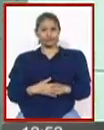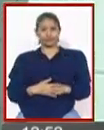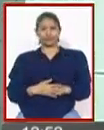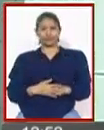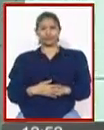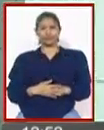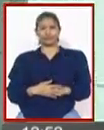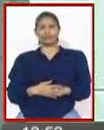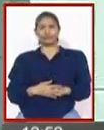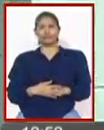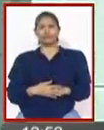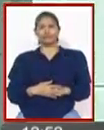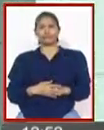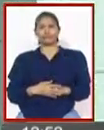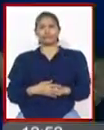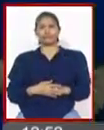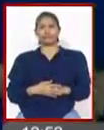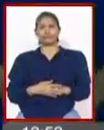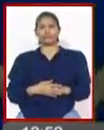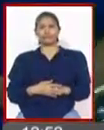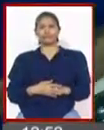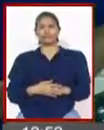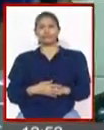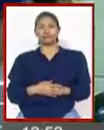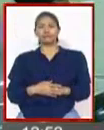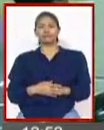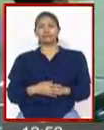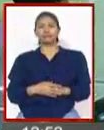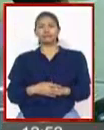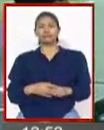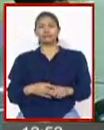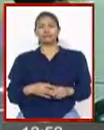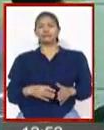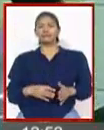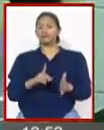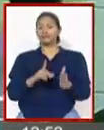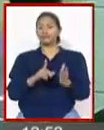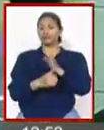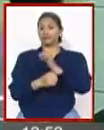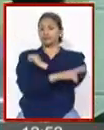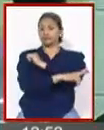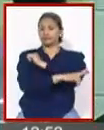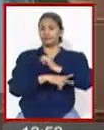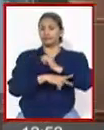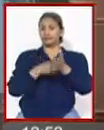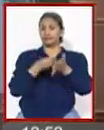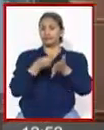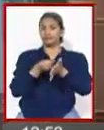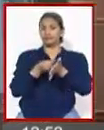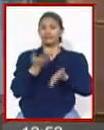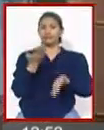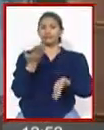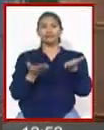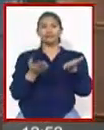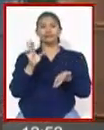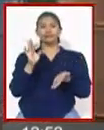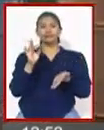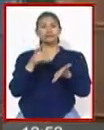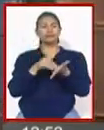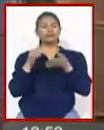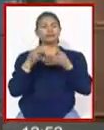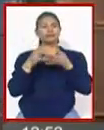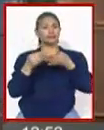pectoral izquierdo, más concretamente a la altura del corazón. Le sustrajeron una cantidad de dinero, aproximadamente